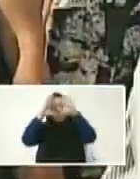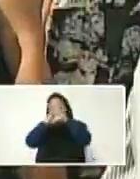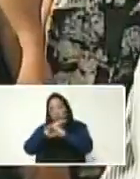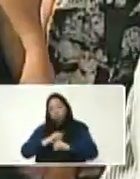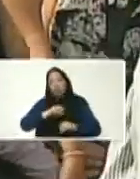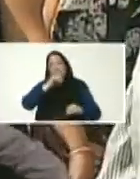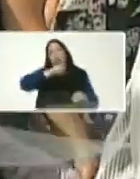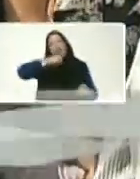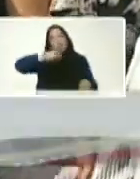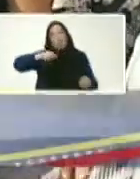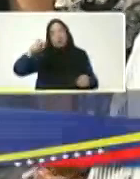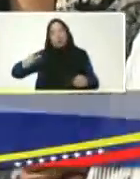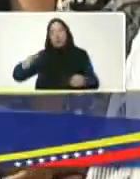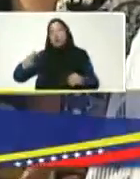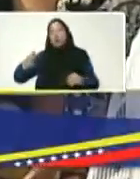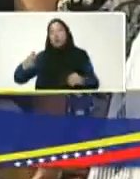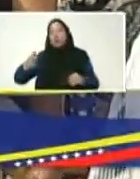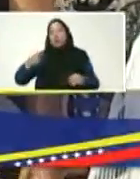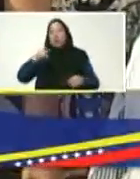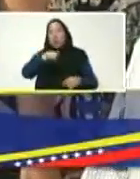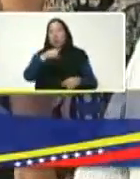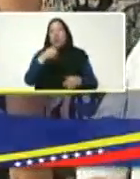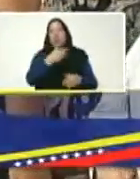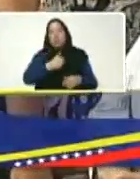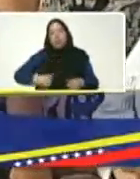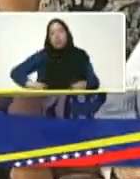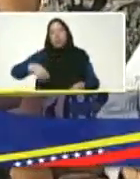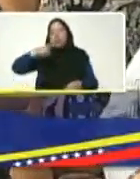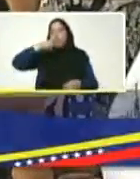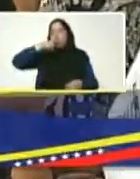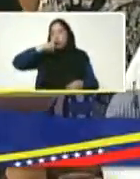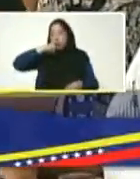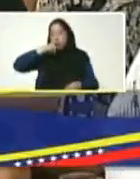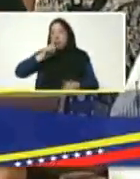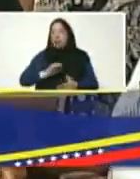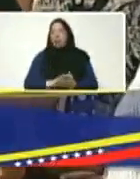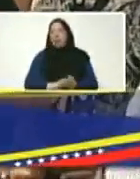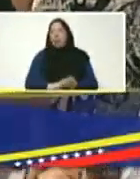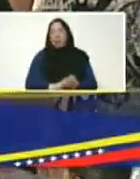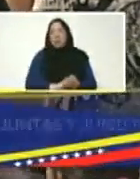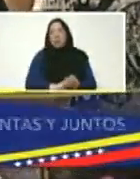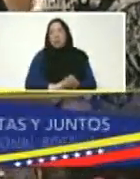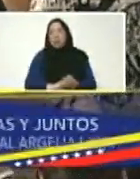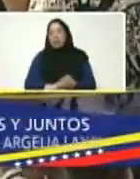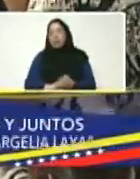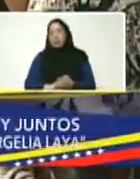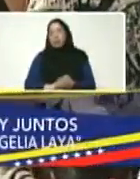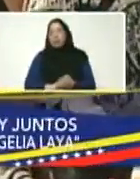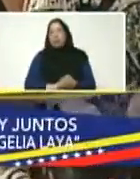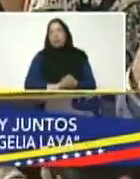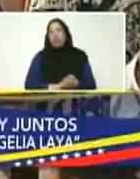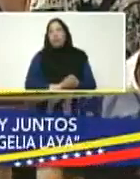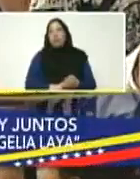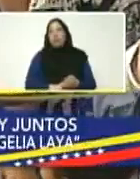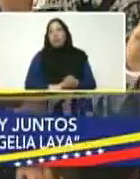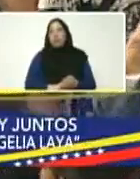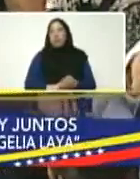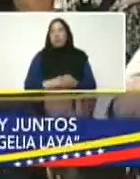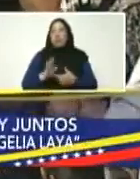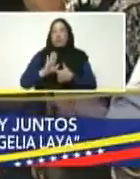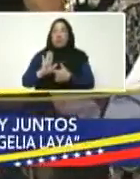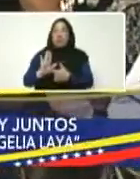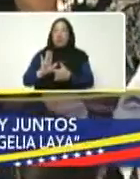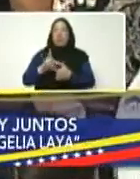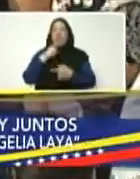los presentes y por supuesto a usted, presidente Nicolás Maduro. La presente es